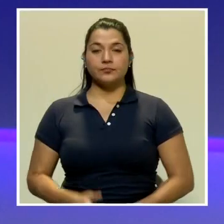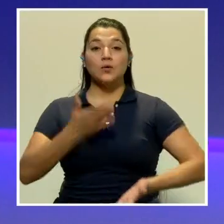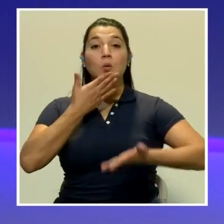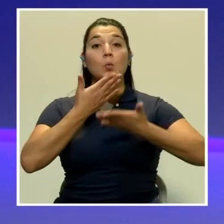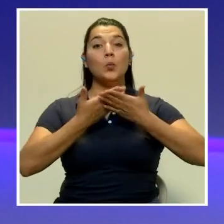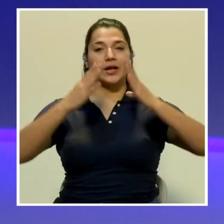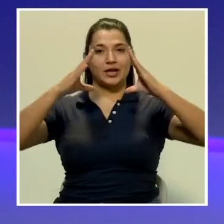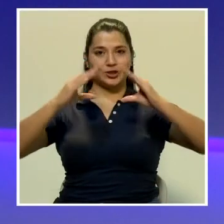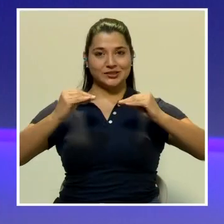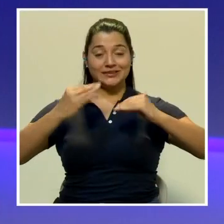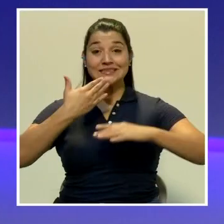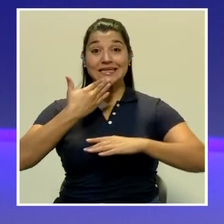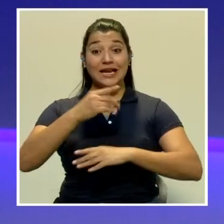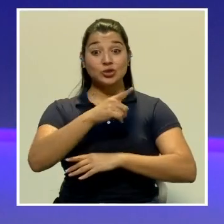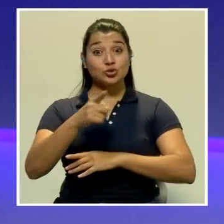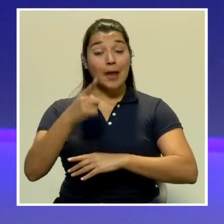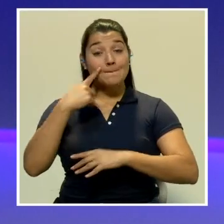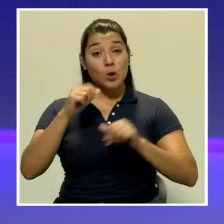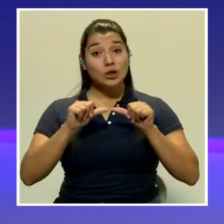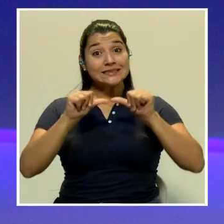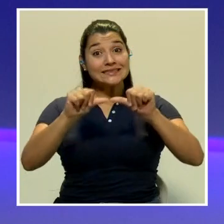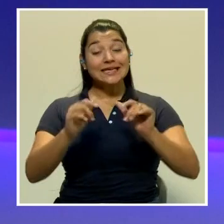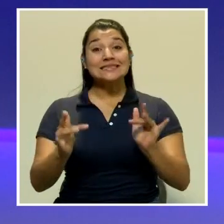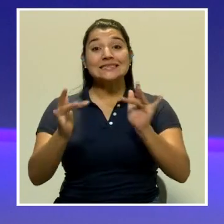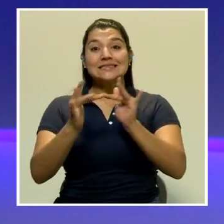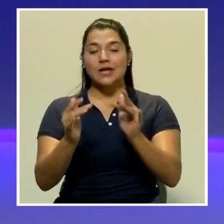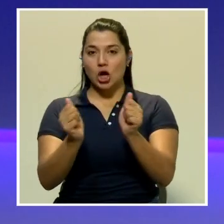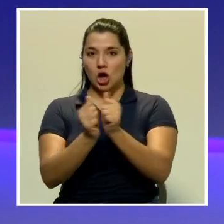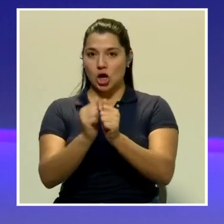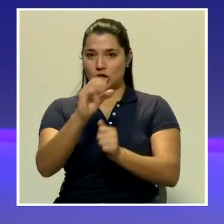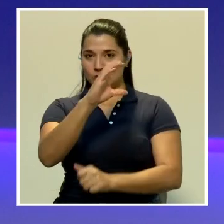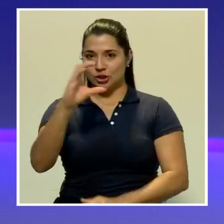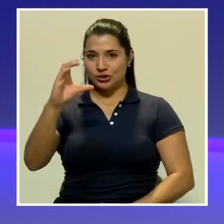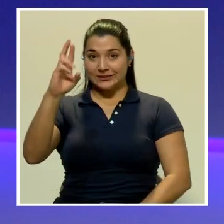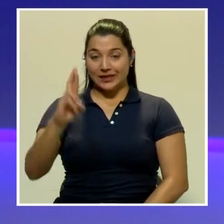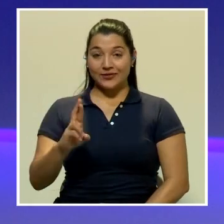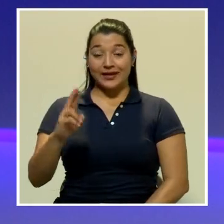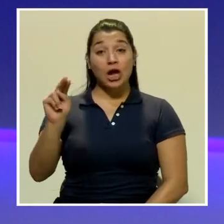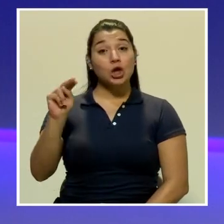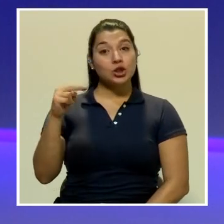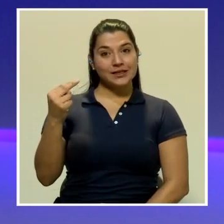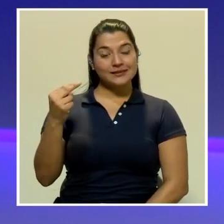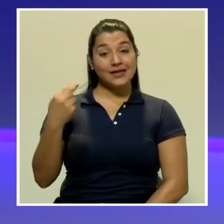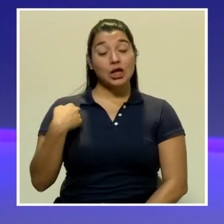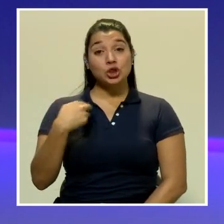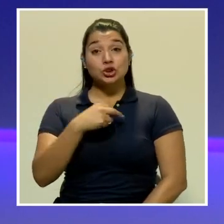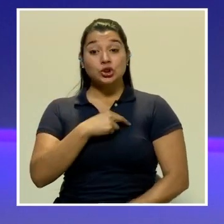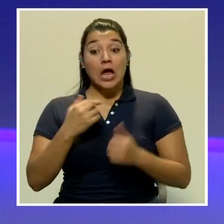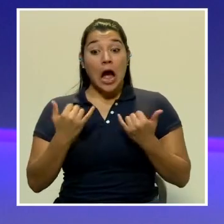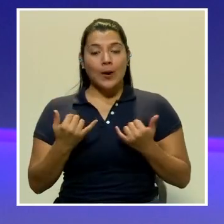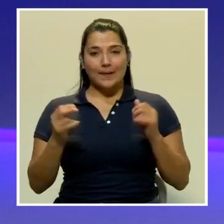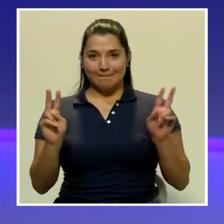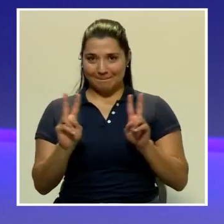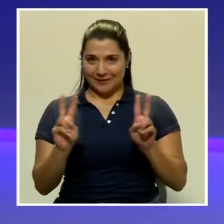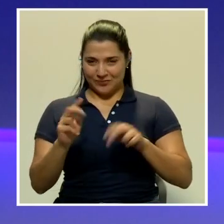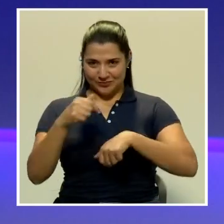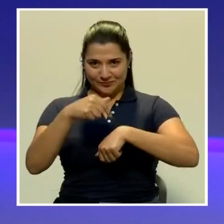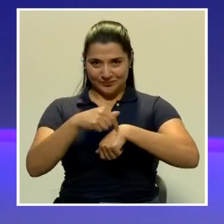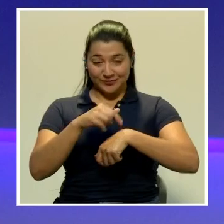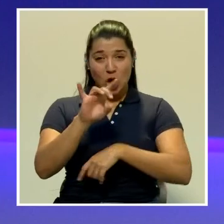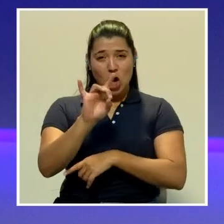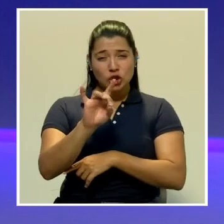Buenas noches, gracias por continuar conectados a la señal de Costa Rica Noticias. Estamos en vivo a las